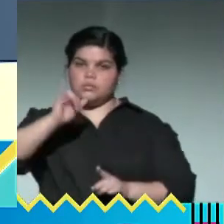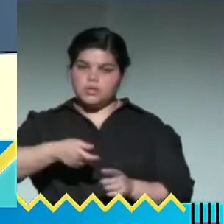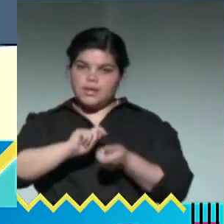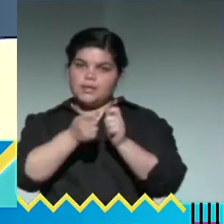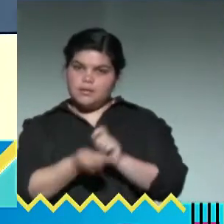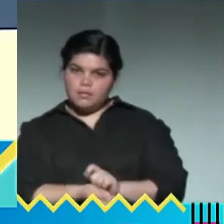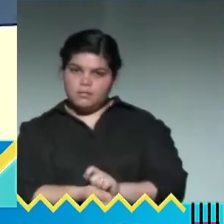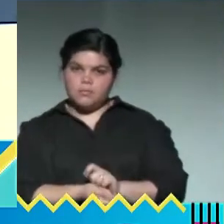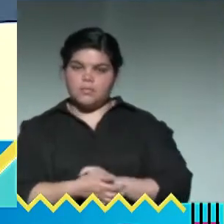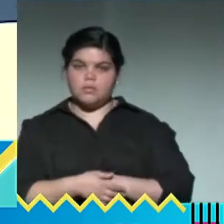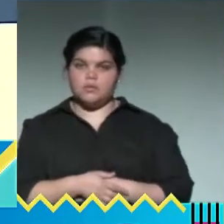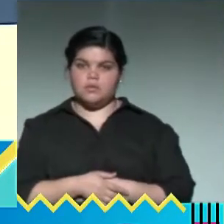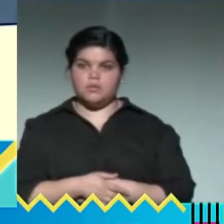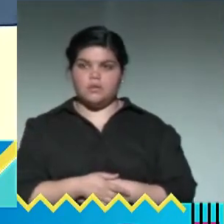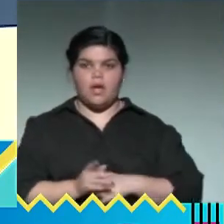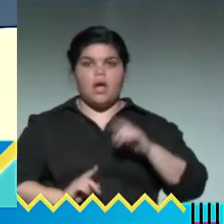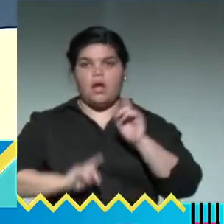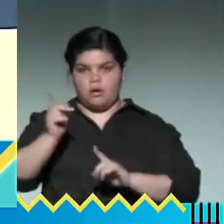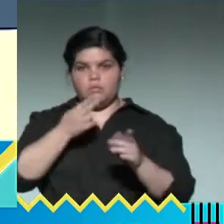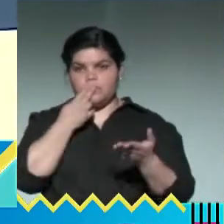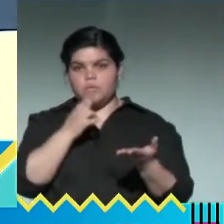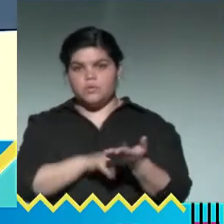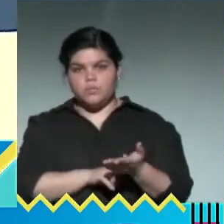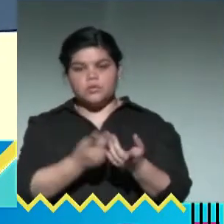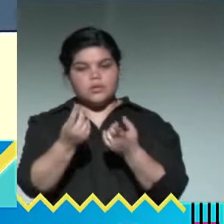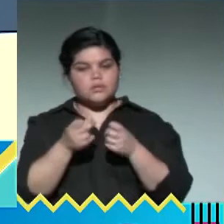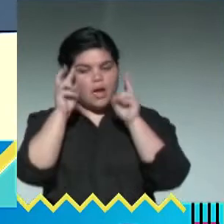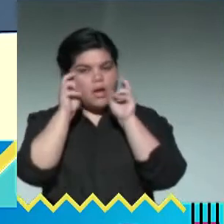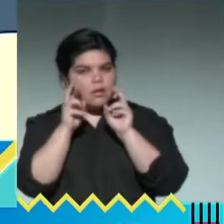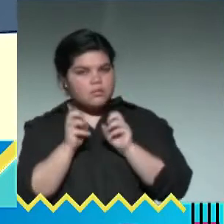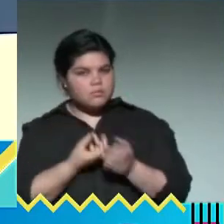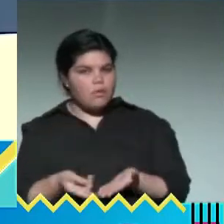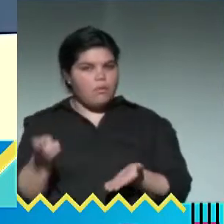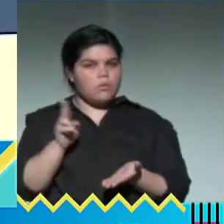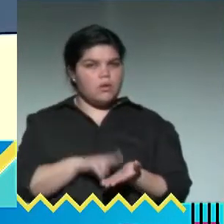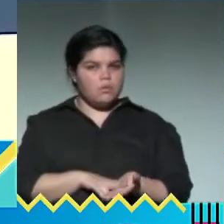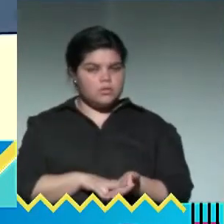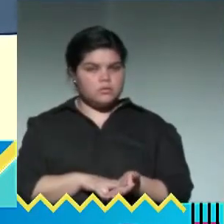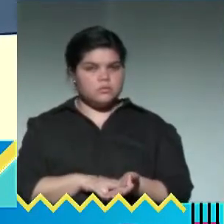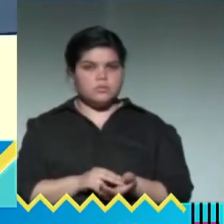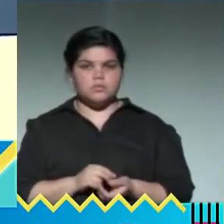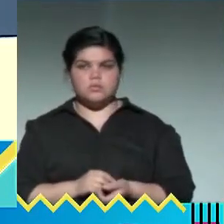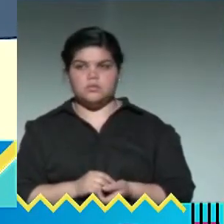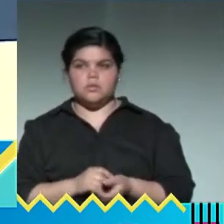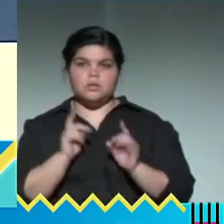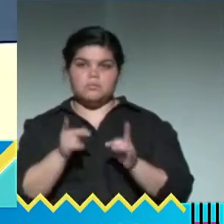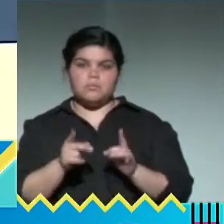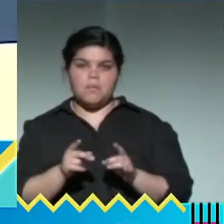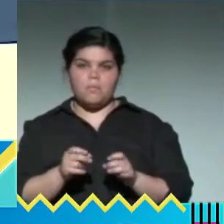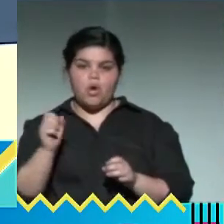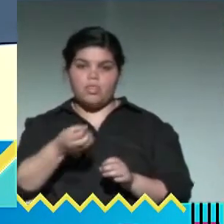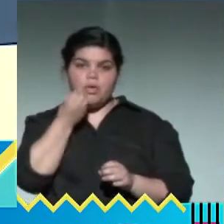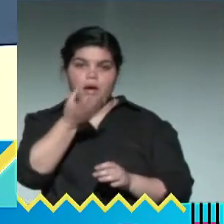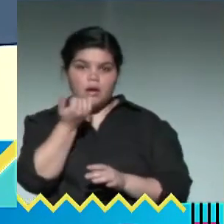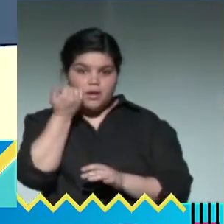esto, algunos impuestos deberían ser reanalizados un poquito, más sobre todo después del blanqueo,